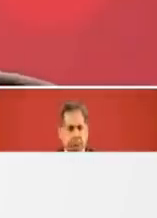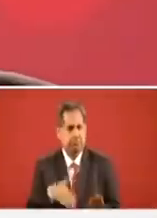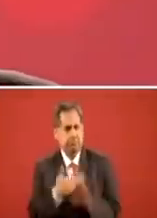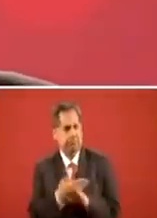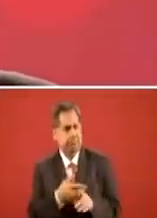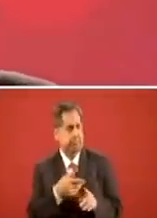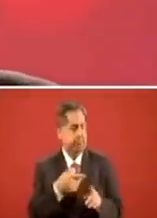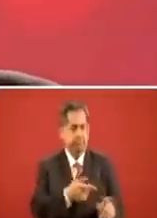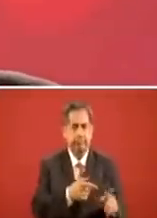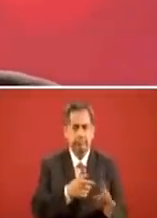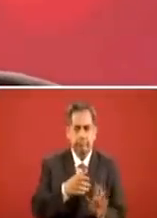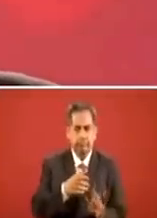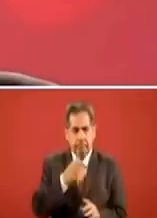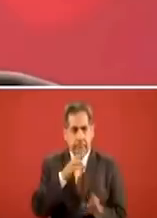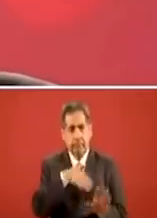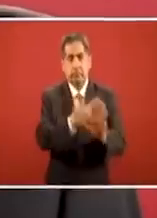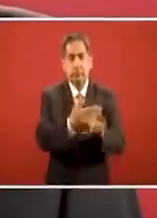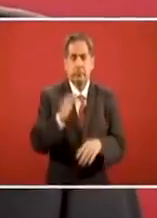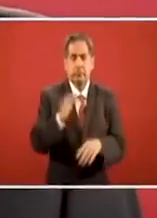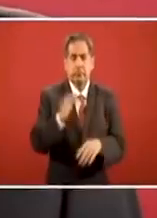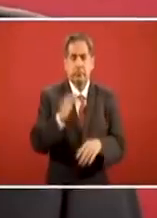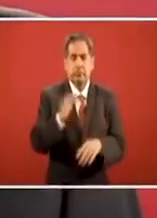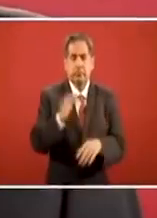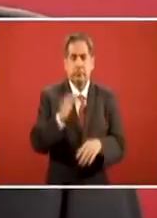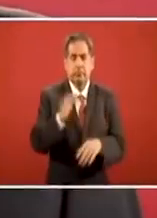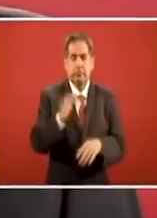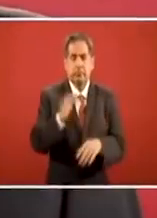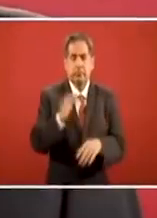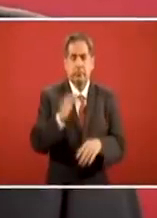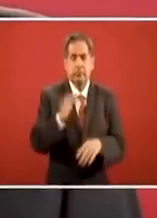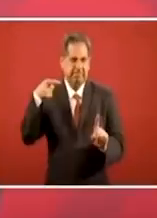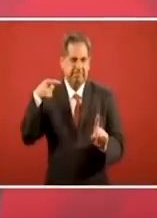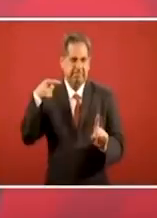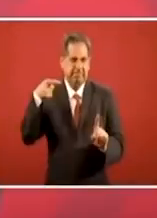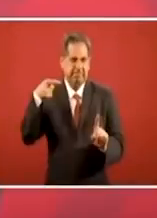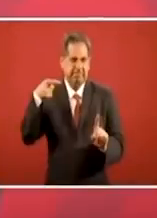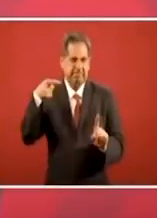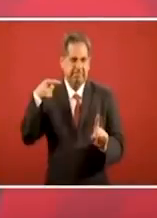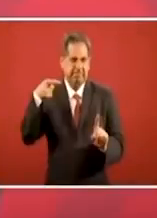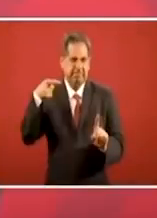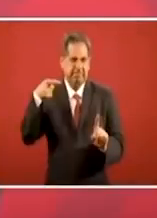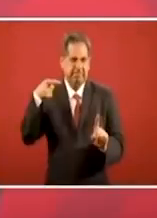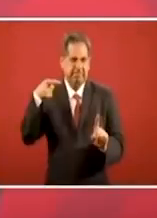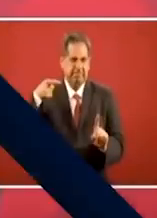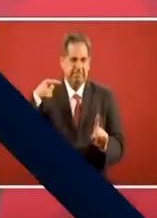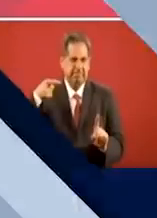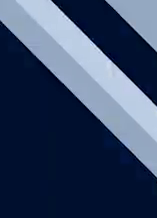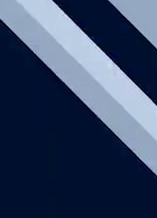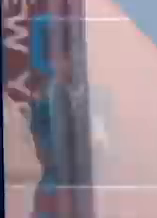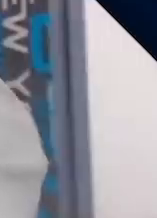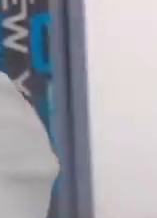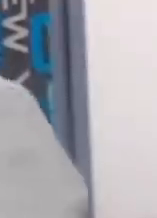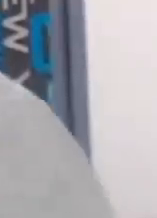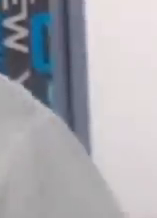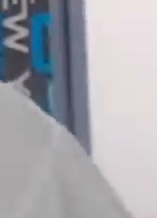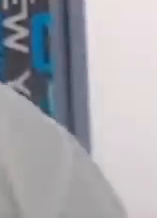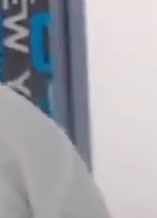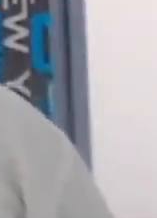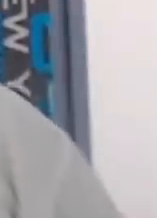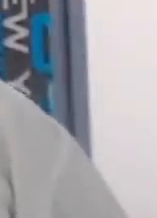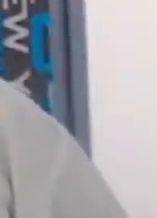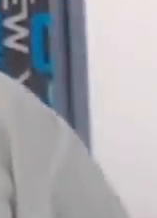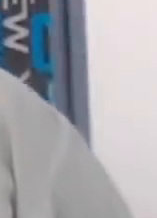atacar a Calderón. Ahí está, ya lo dejó muy claro, ya lo dijo el mandatario mexicano,